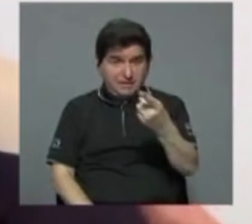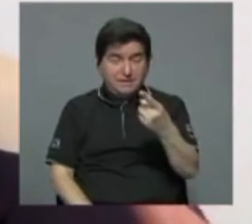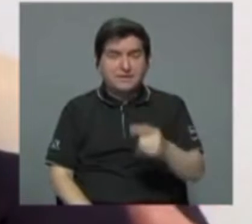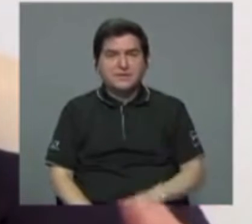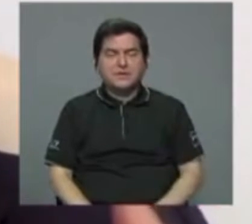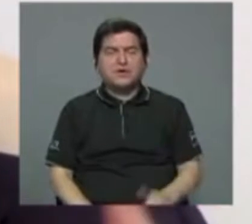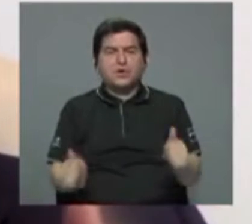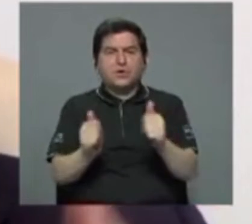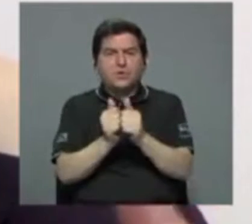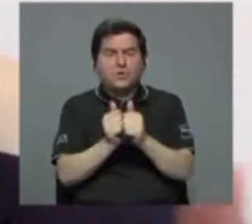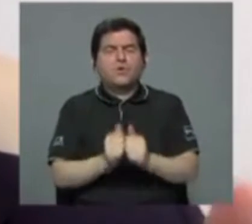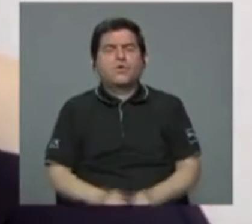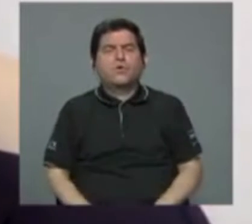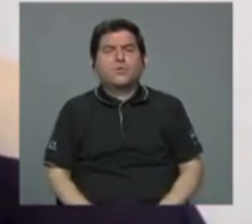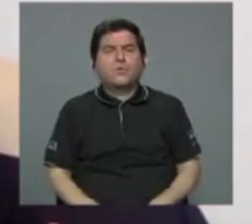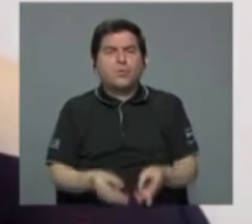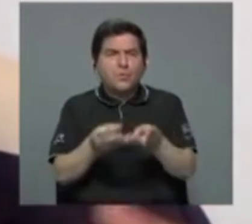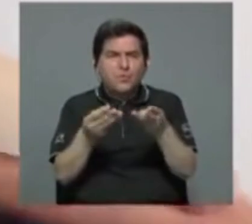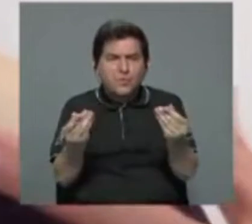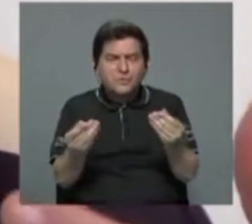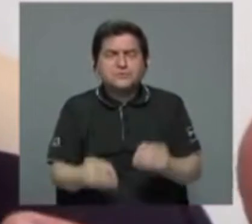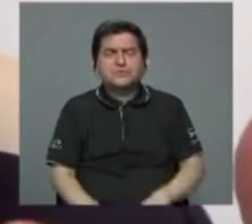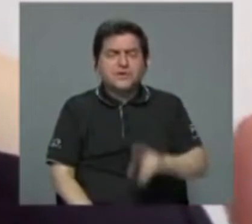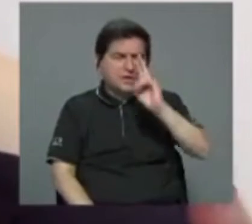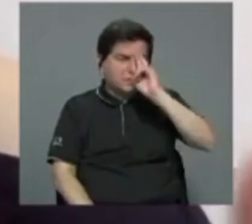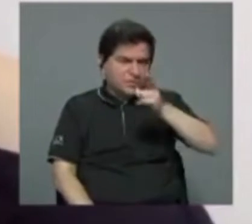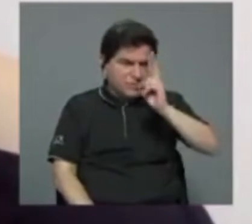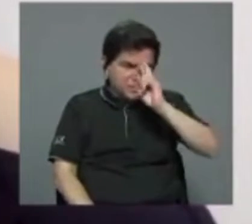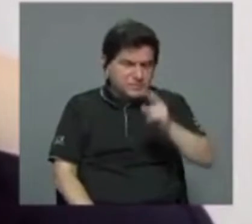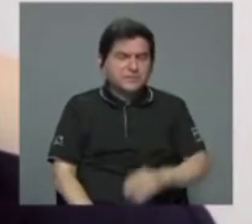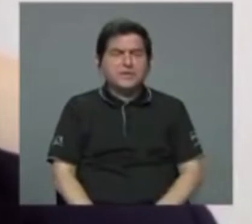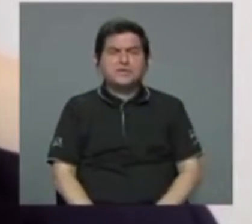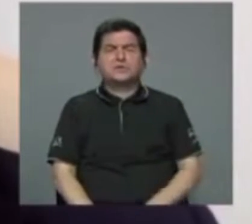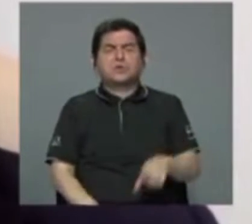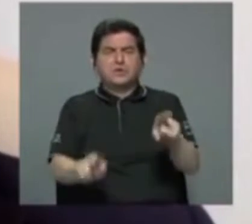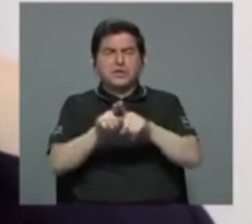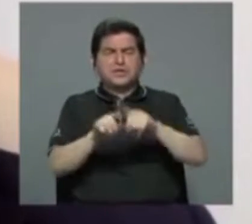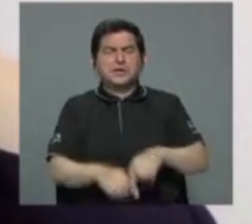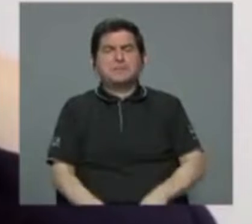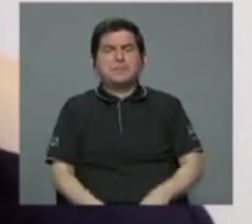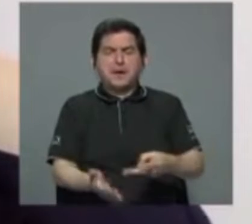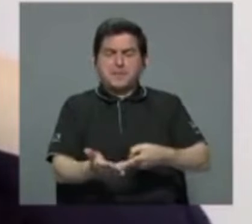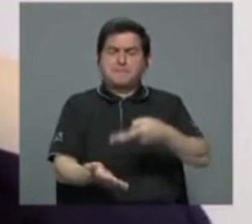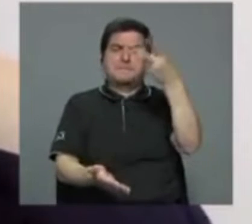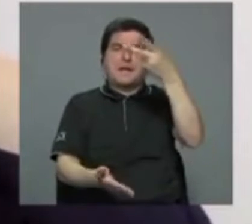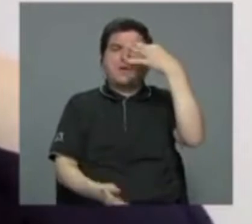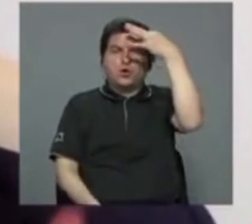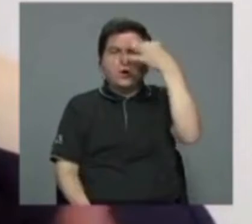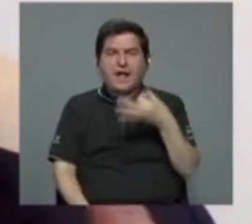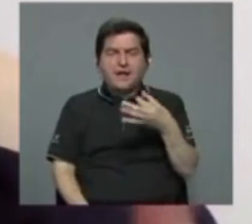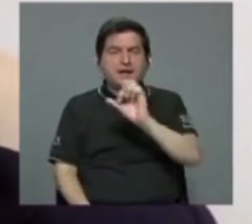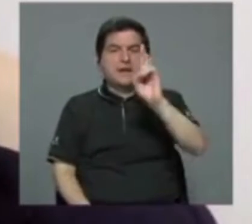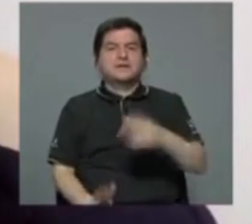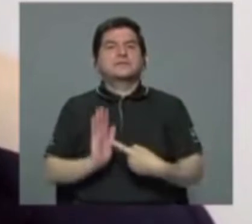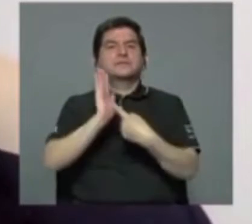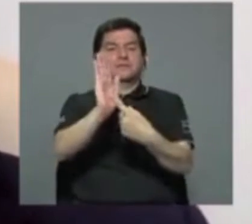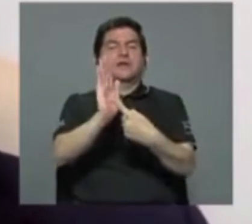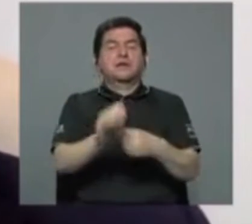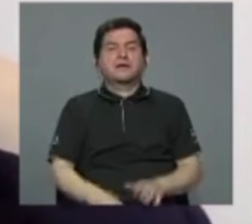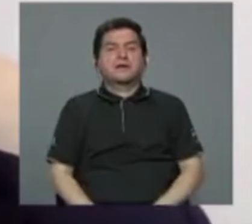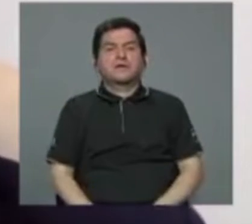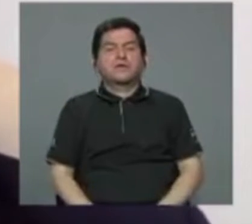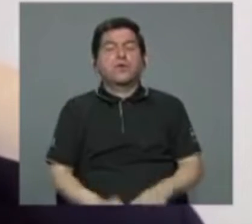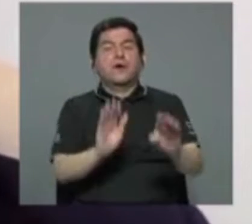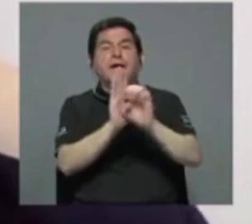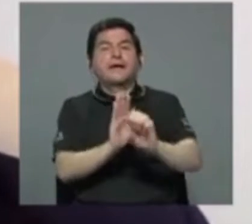la generación de un enorme respeto, un enorme aprecio hacia el criterio de Costa Rica, hacia los